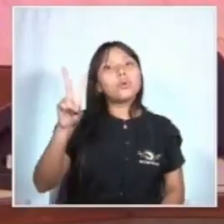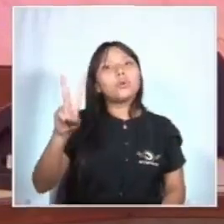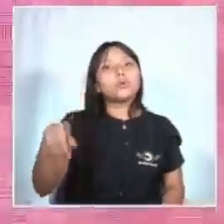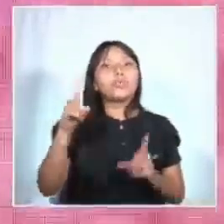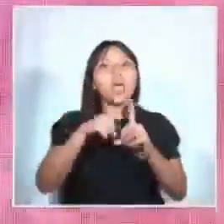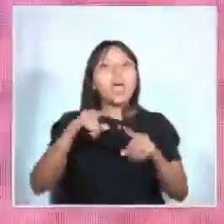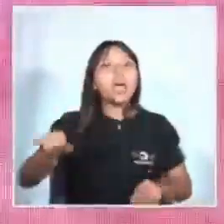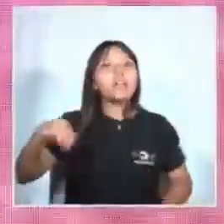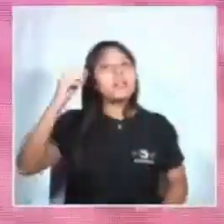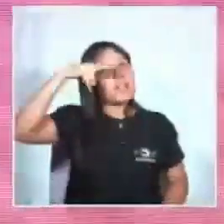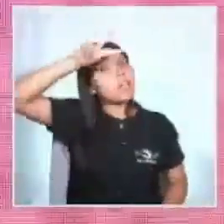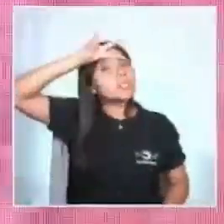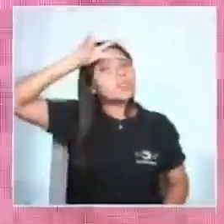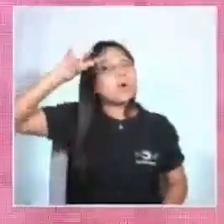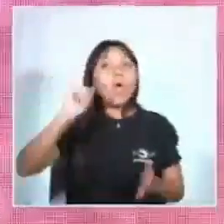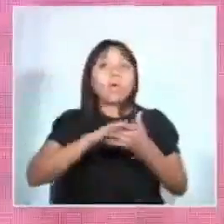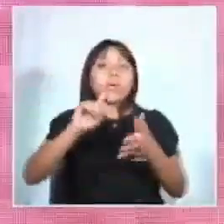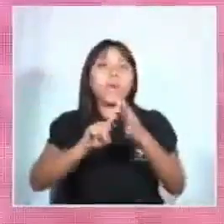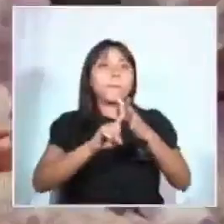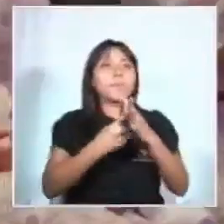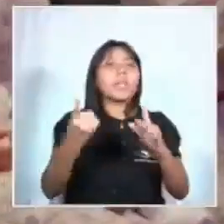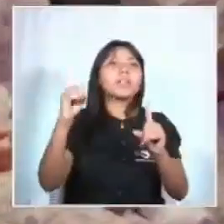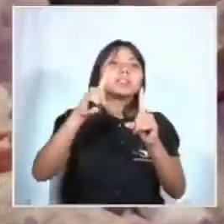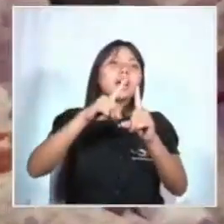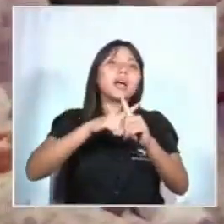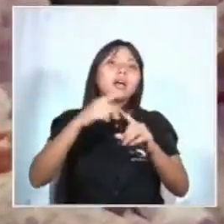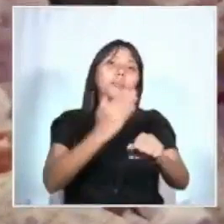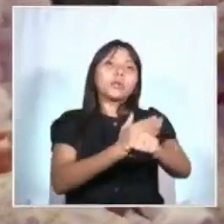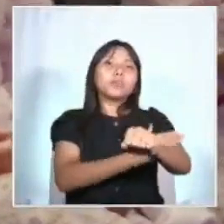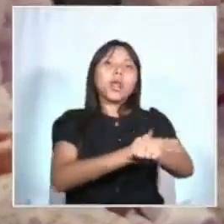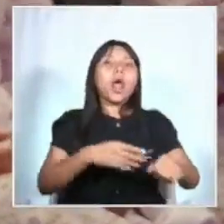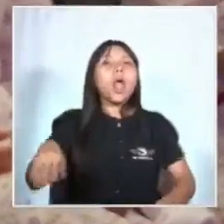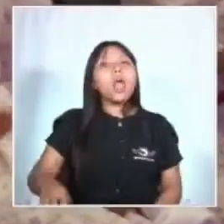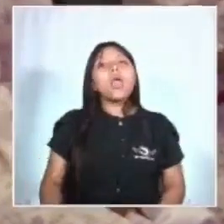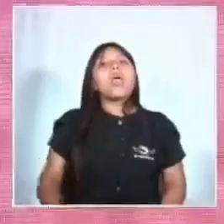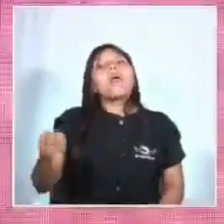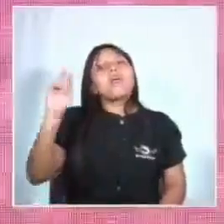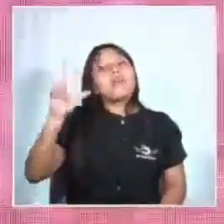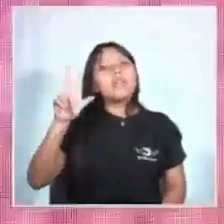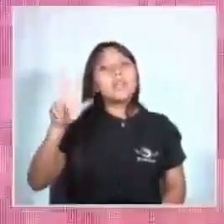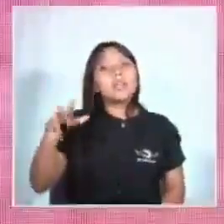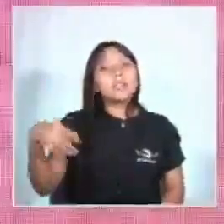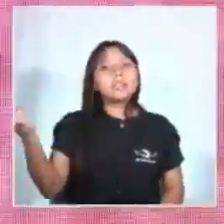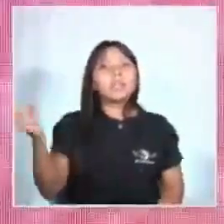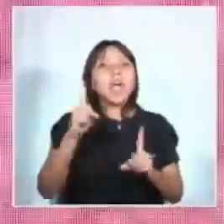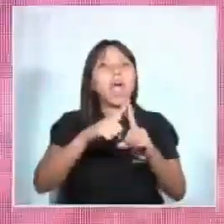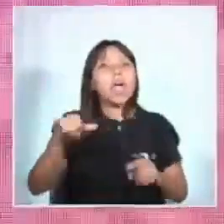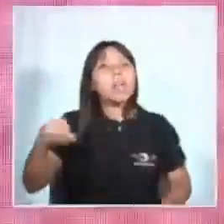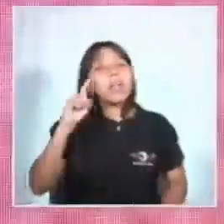al necio que empieza a prosperar. Número tres, a la